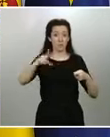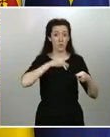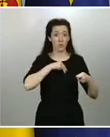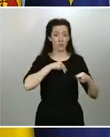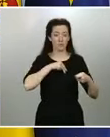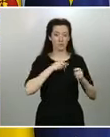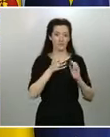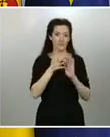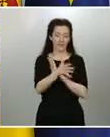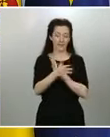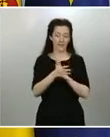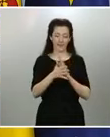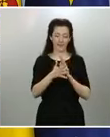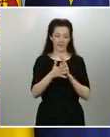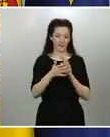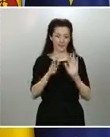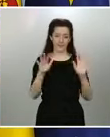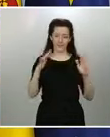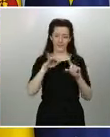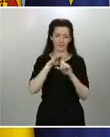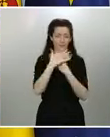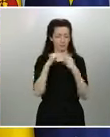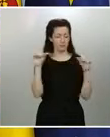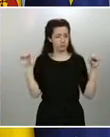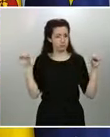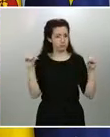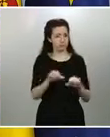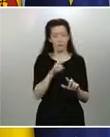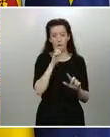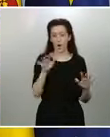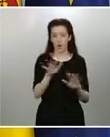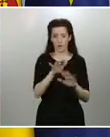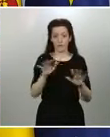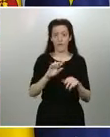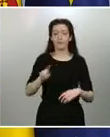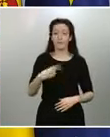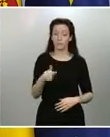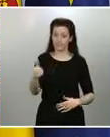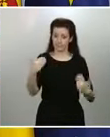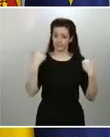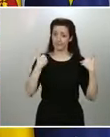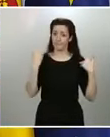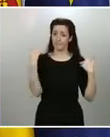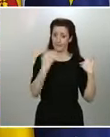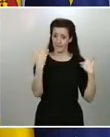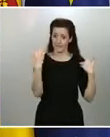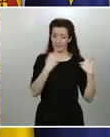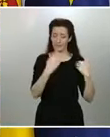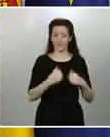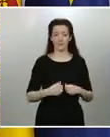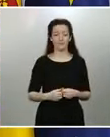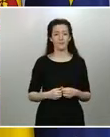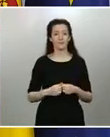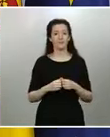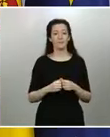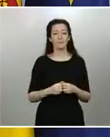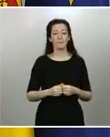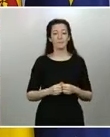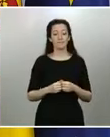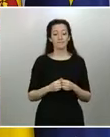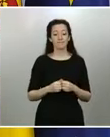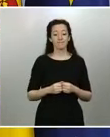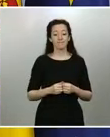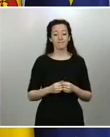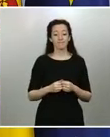caos del que algunos se tendrían que hacer responsables es cierto que quien tiene una posición testimonial